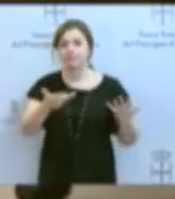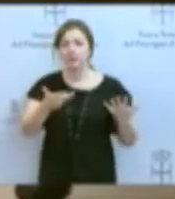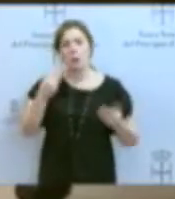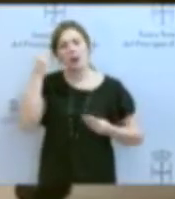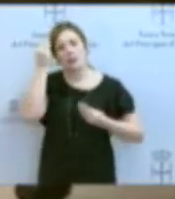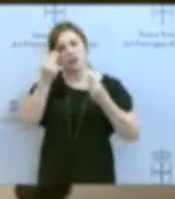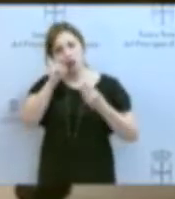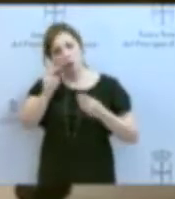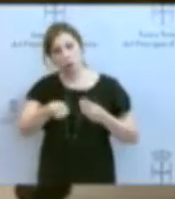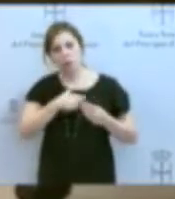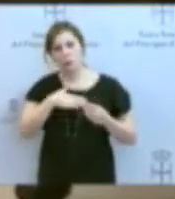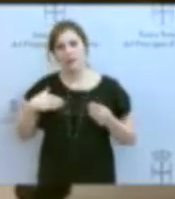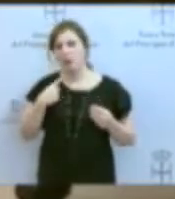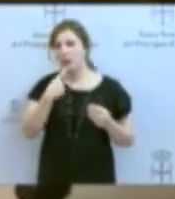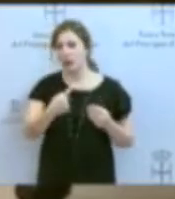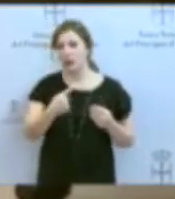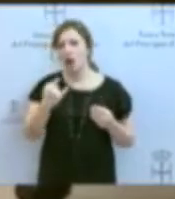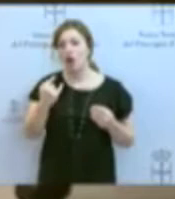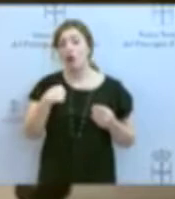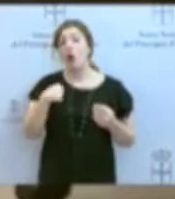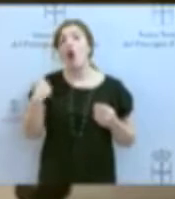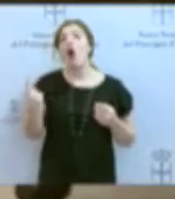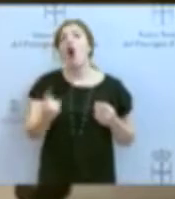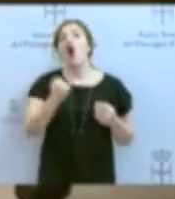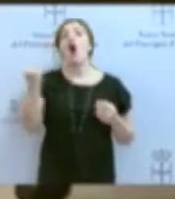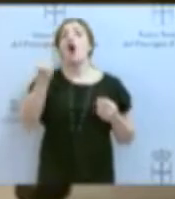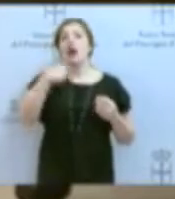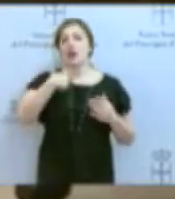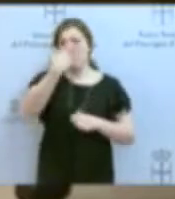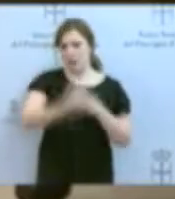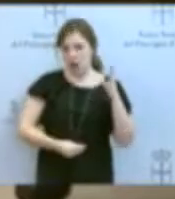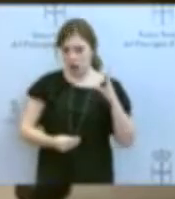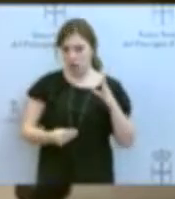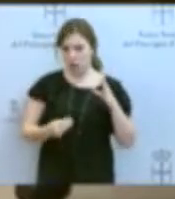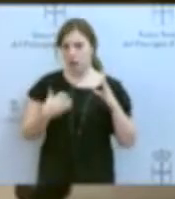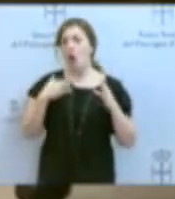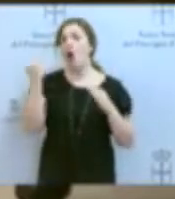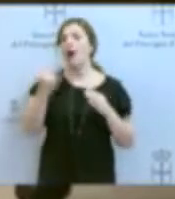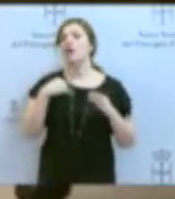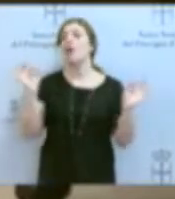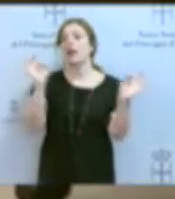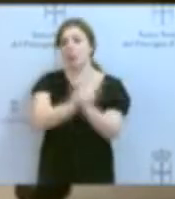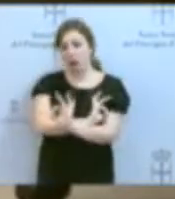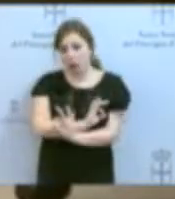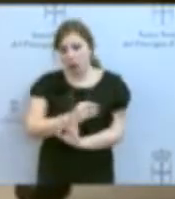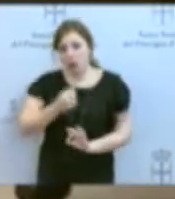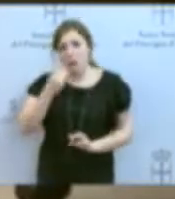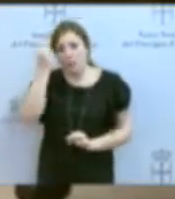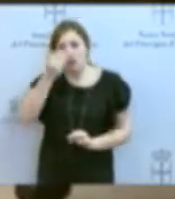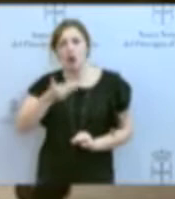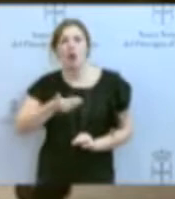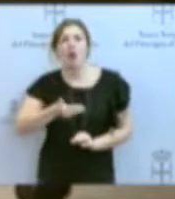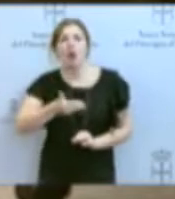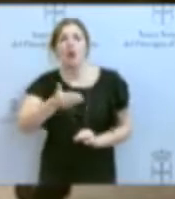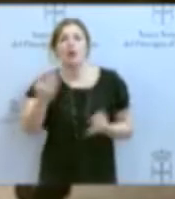reflexión. Me gustaría comenzar diciendo que ojalá me equivoque. Ojalá me equivoque respecto a lo que va a pasar. Cuando yo estudiaba física,